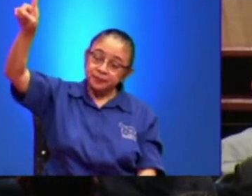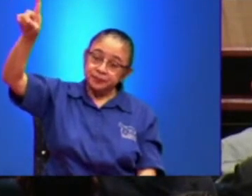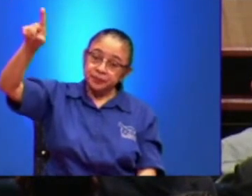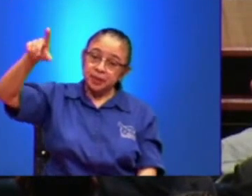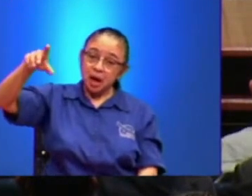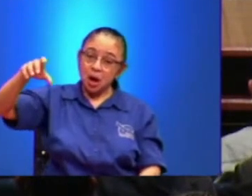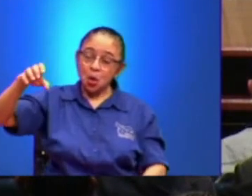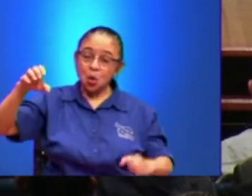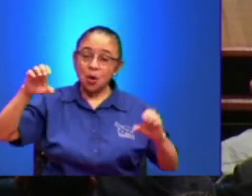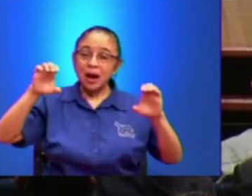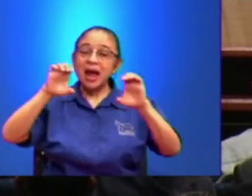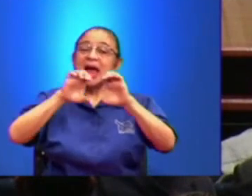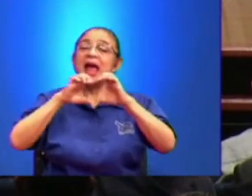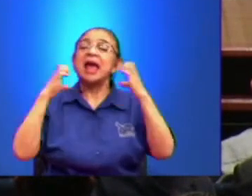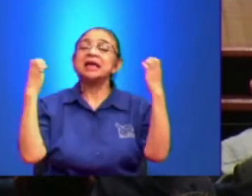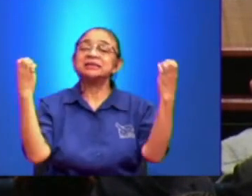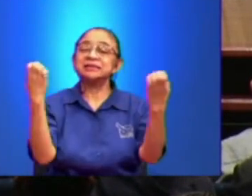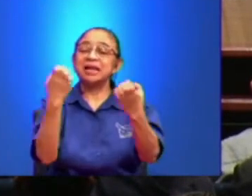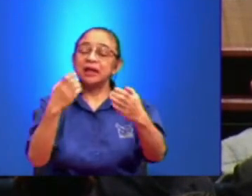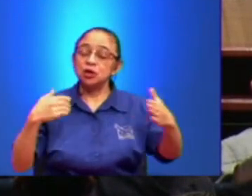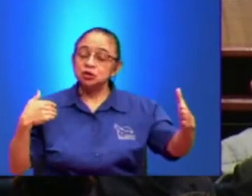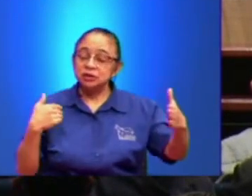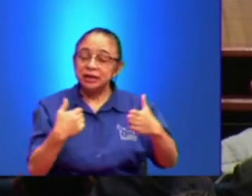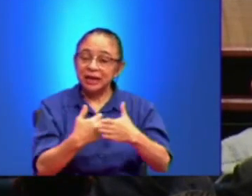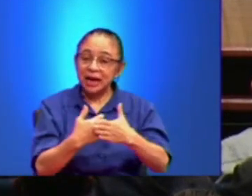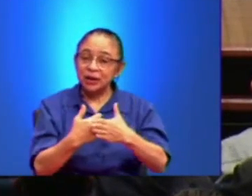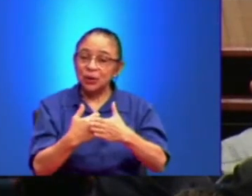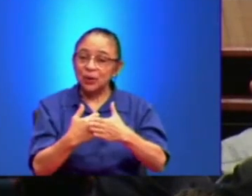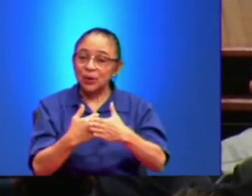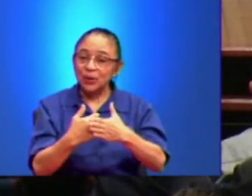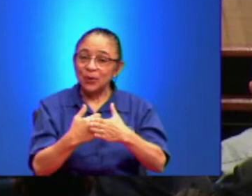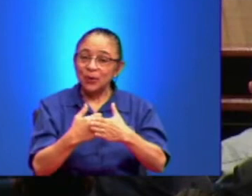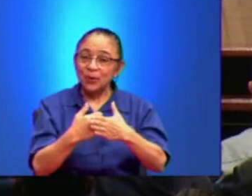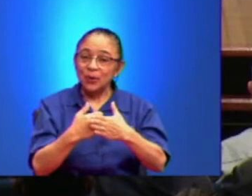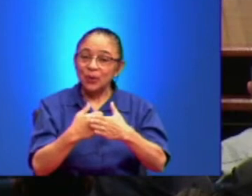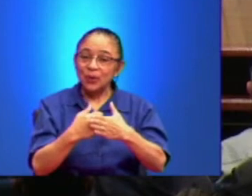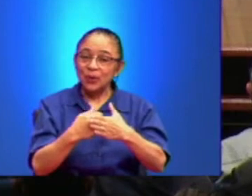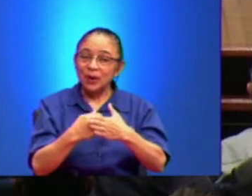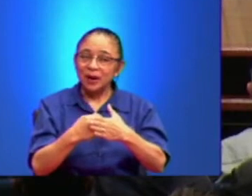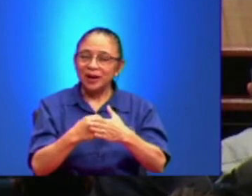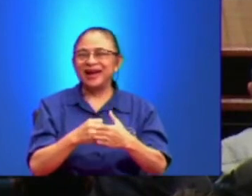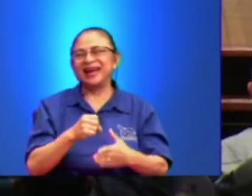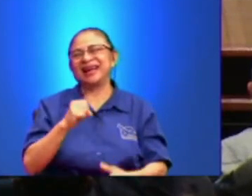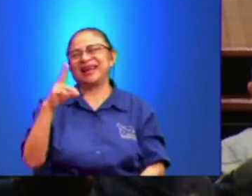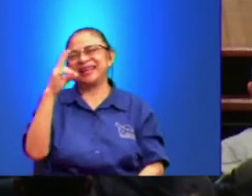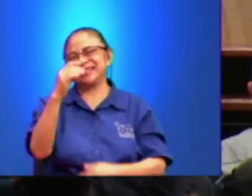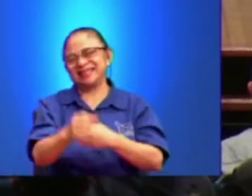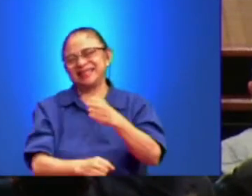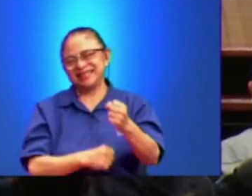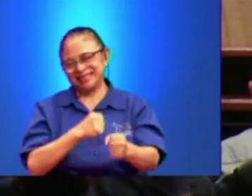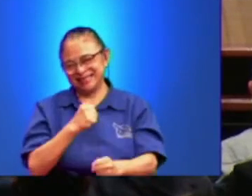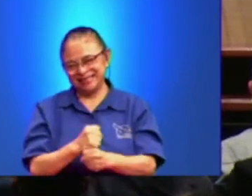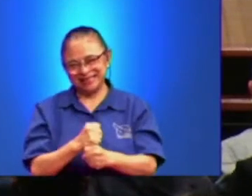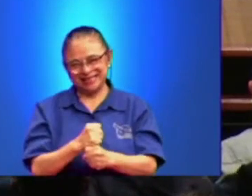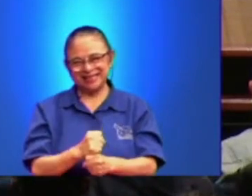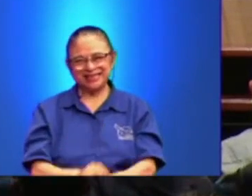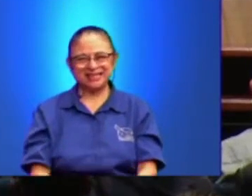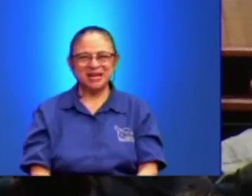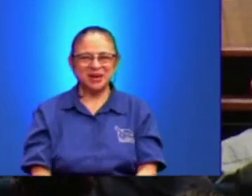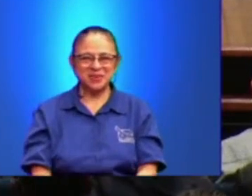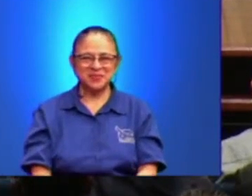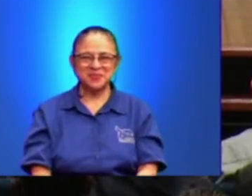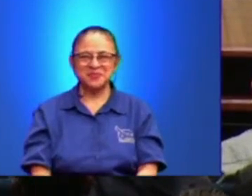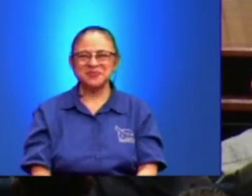para la biblia cuando sea ponte a las de caer y al